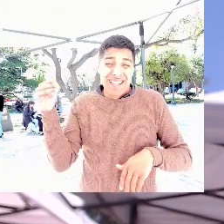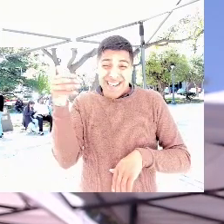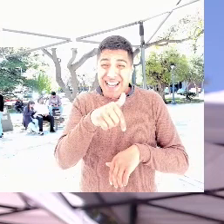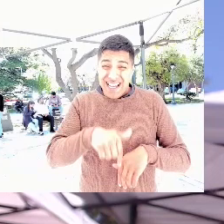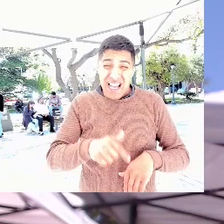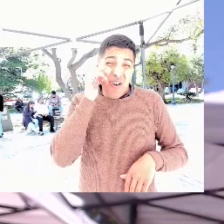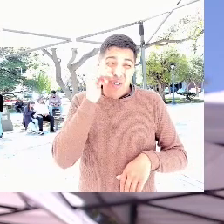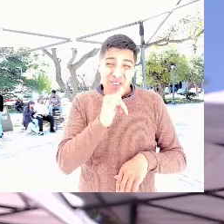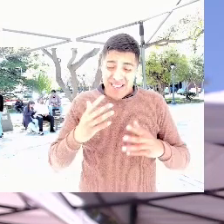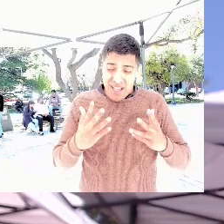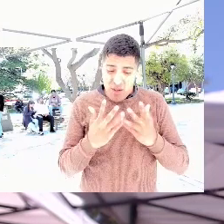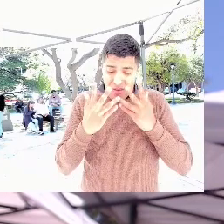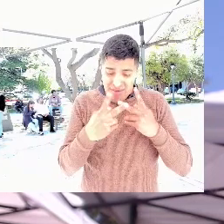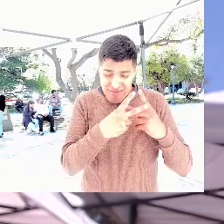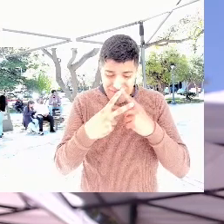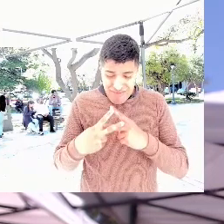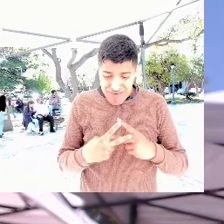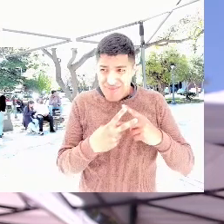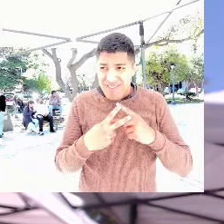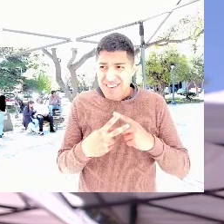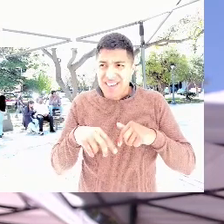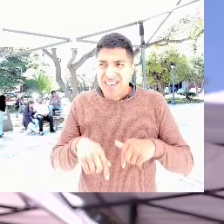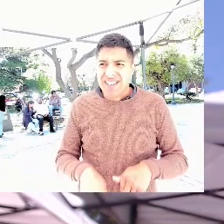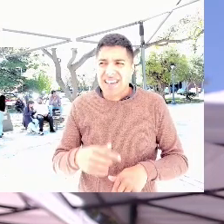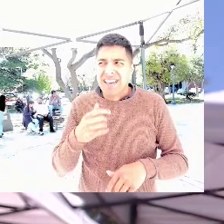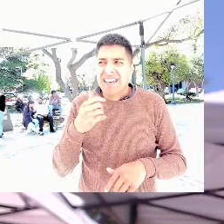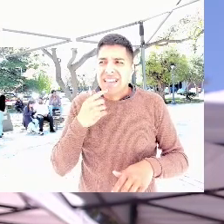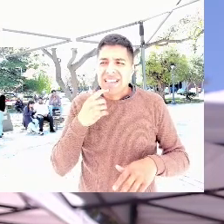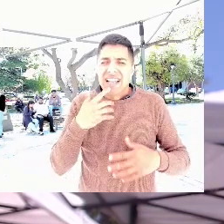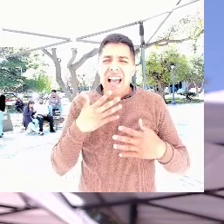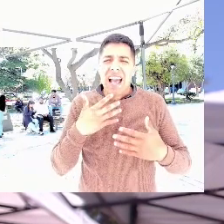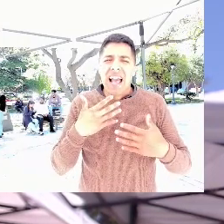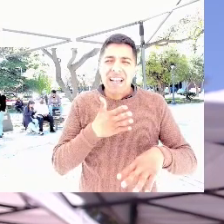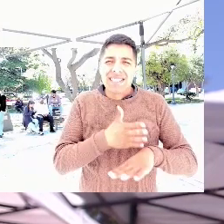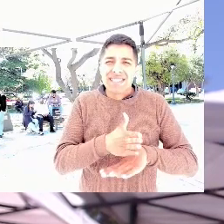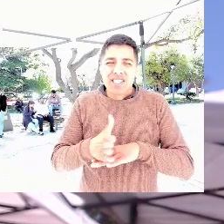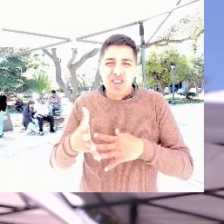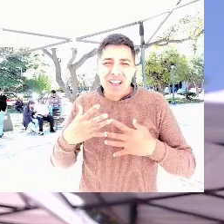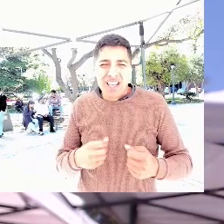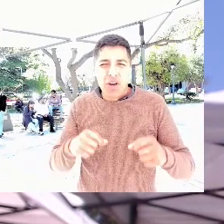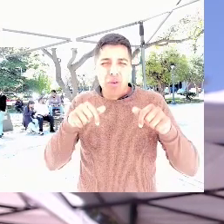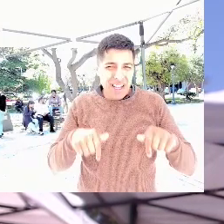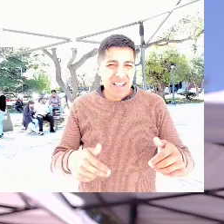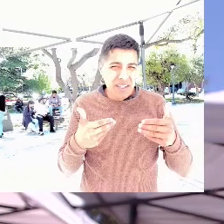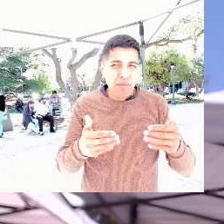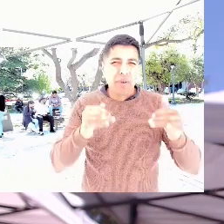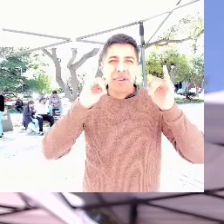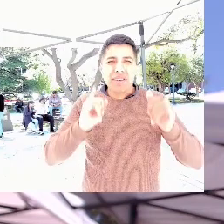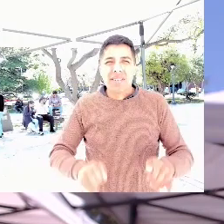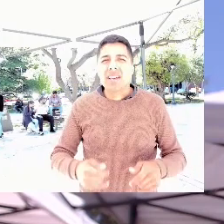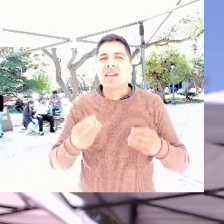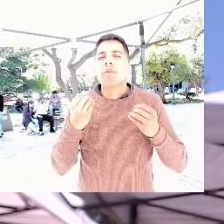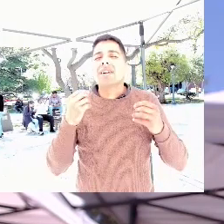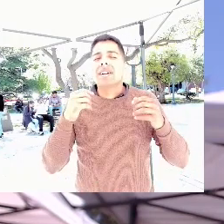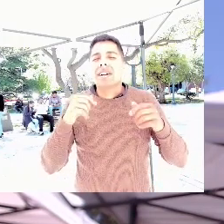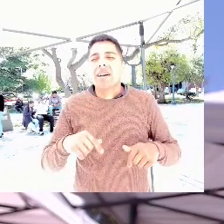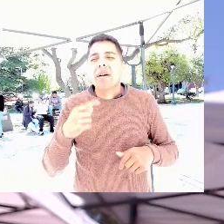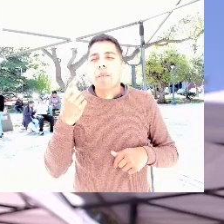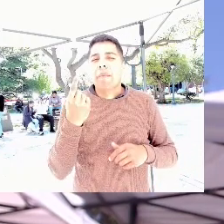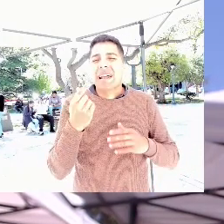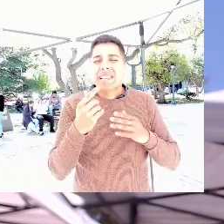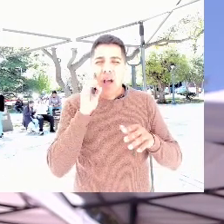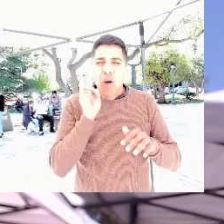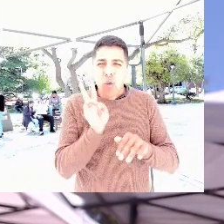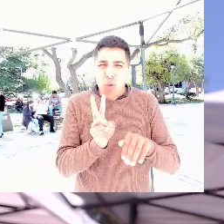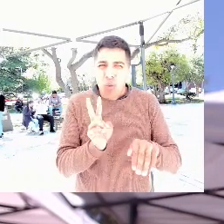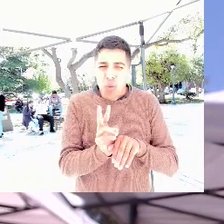es posible. El acceso a la salud en Godecruz es posible. y todo eso sale de esta previsión de gastos